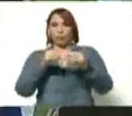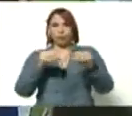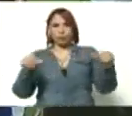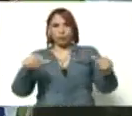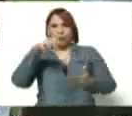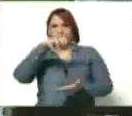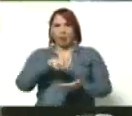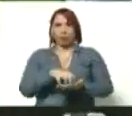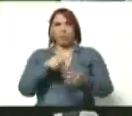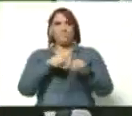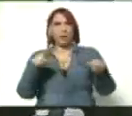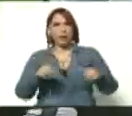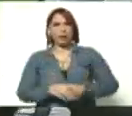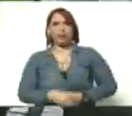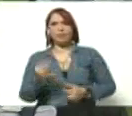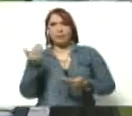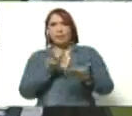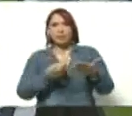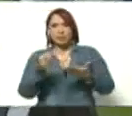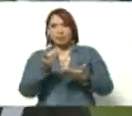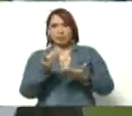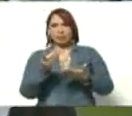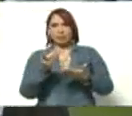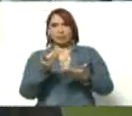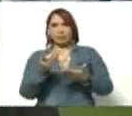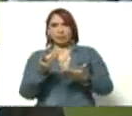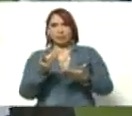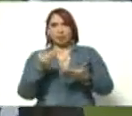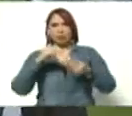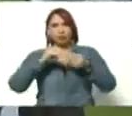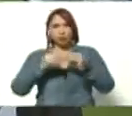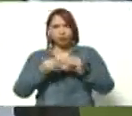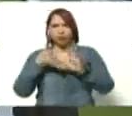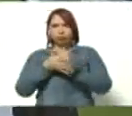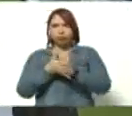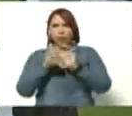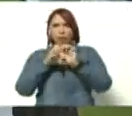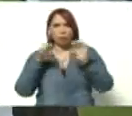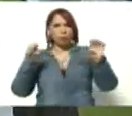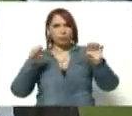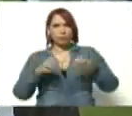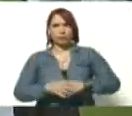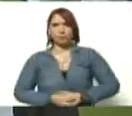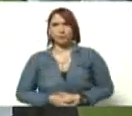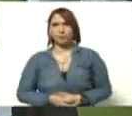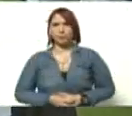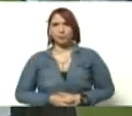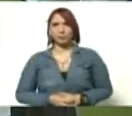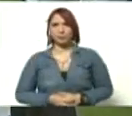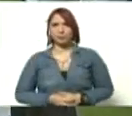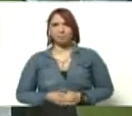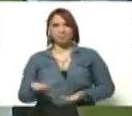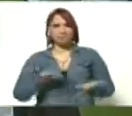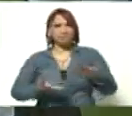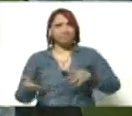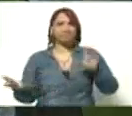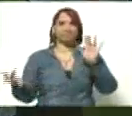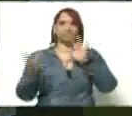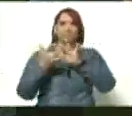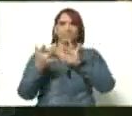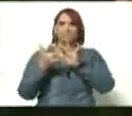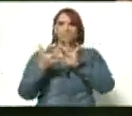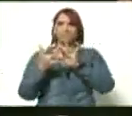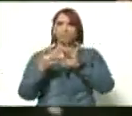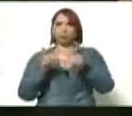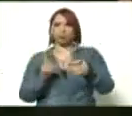para diseñar un concepto de la educación coordinada y anclada a